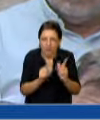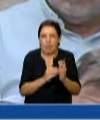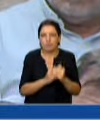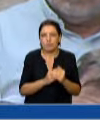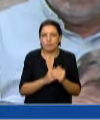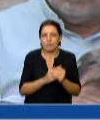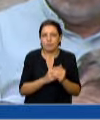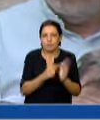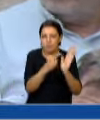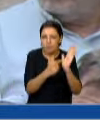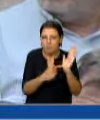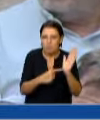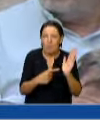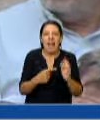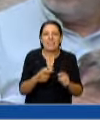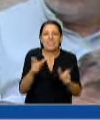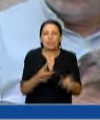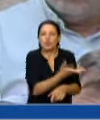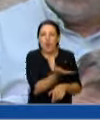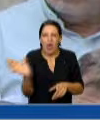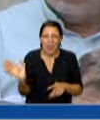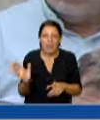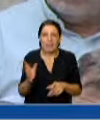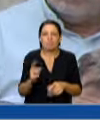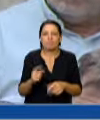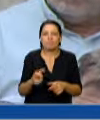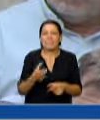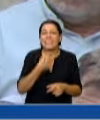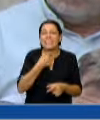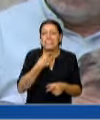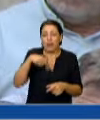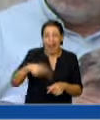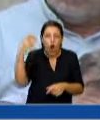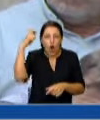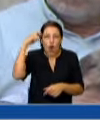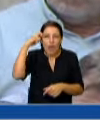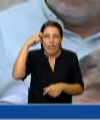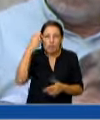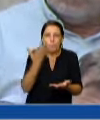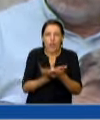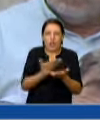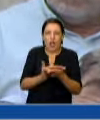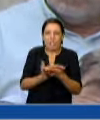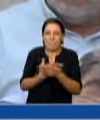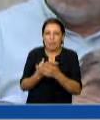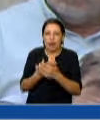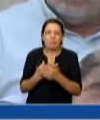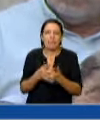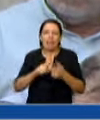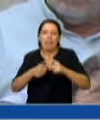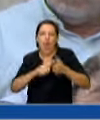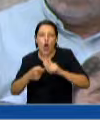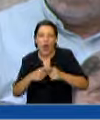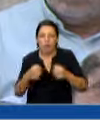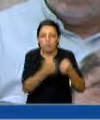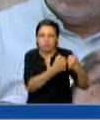varios legisladores, entre ellos Máximo Kirchner. Estuvo dando vuelta por la plaza, entendía que esto no podía